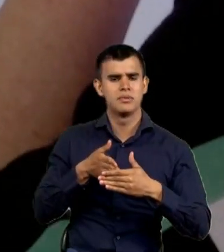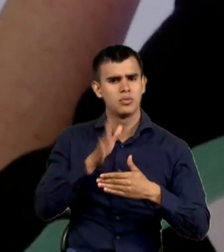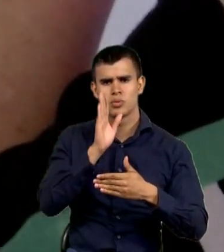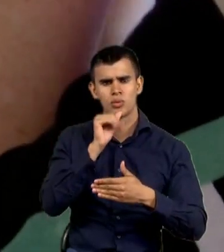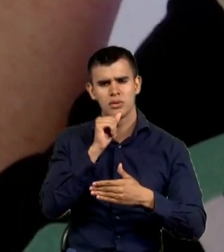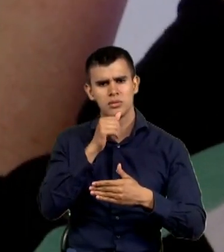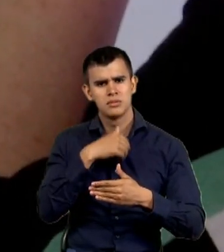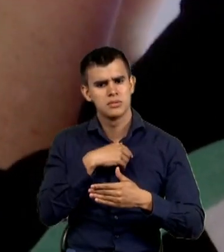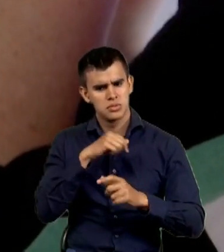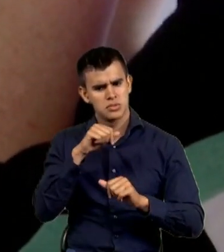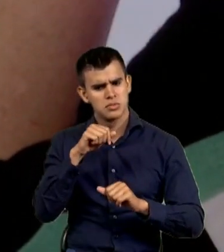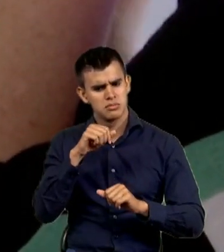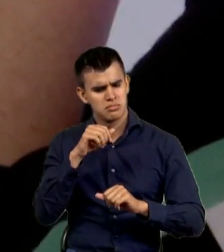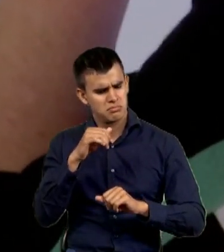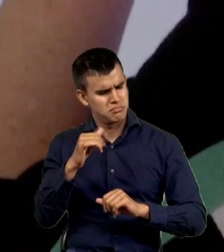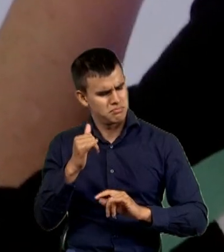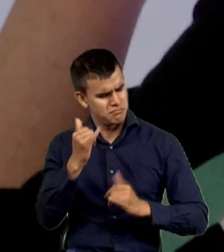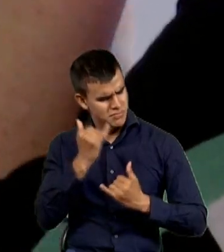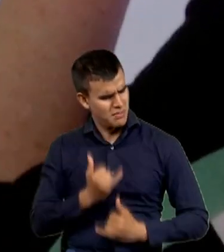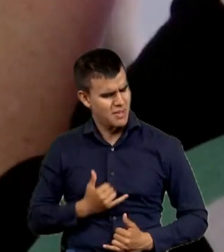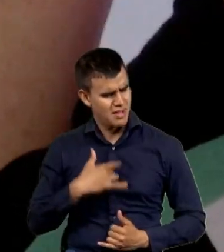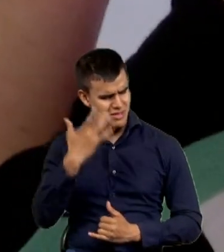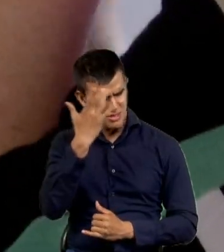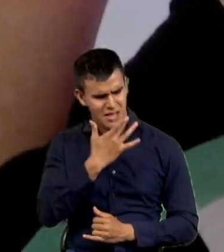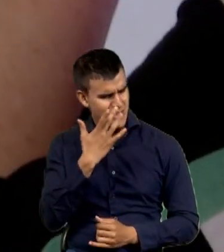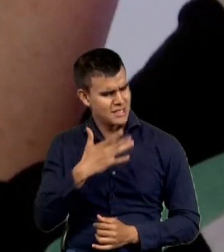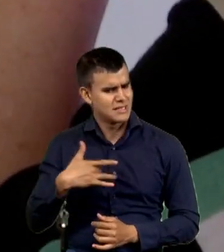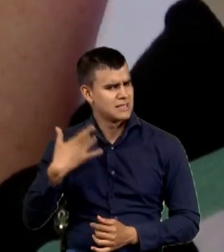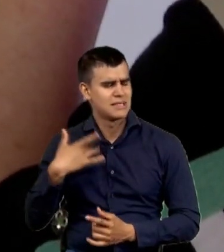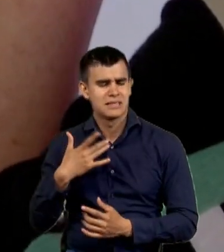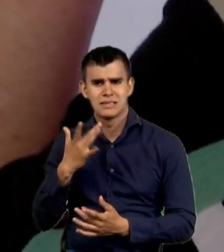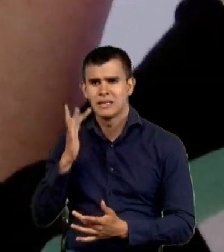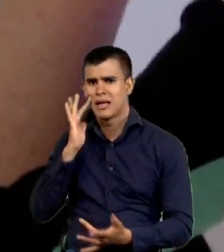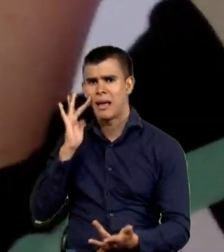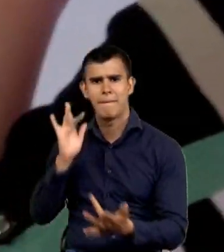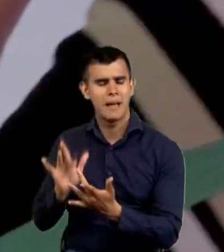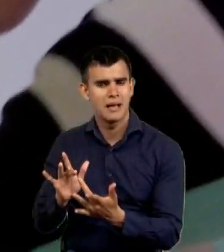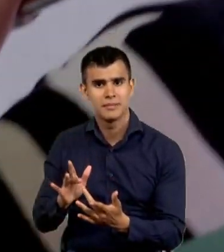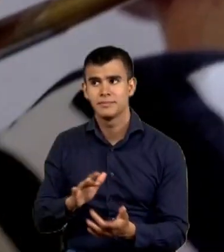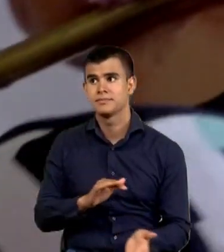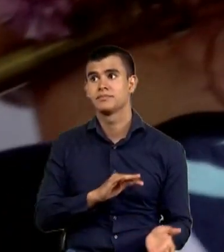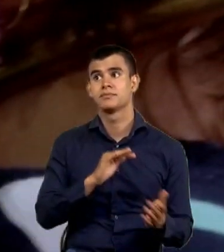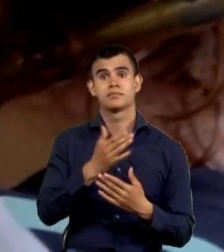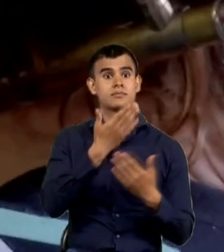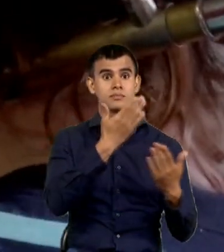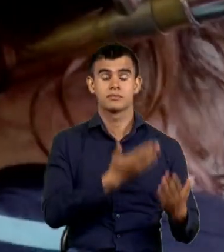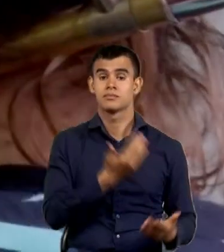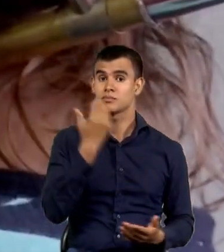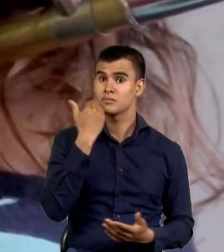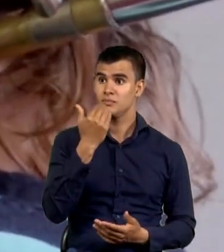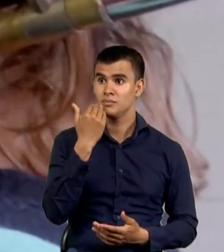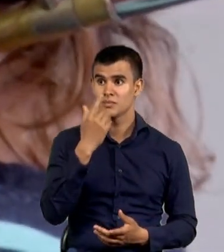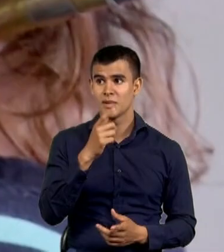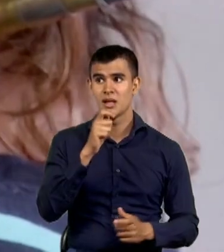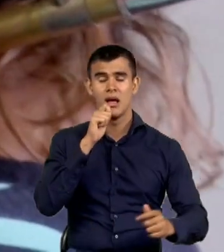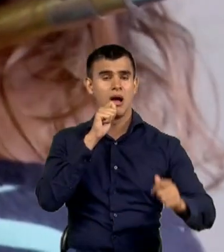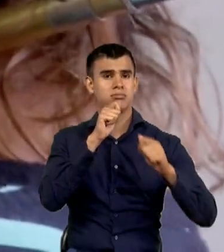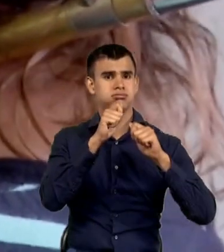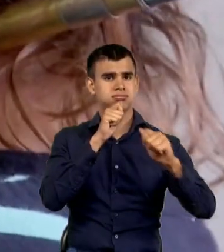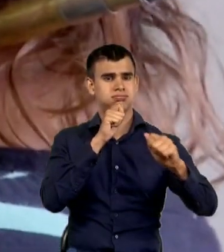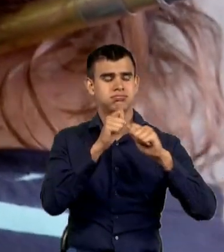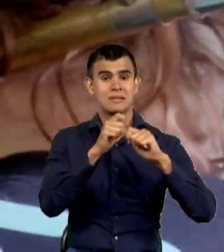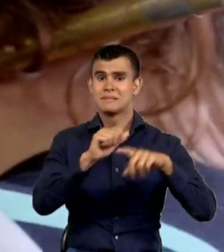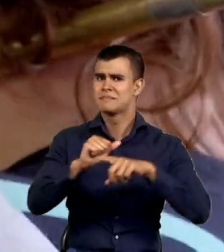había fronteras, que es que yo entendí que yo era negra allá en África. Cuando Isa se topó con el trombón,